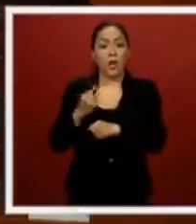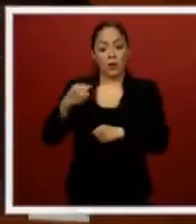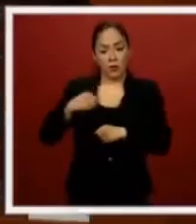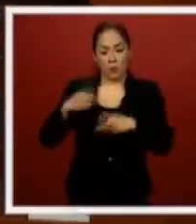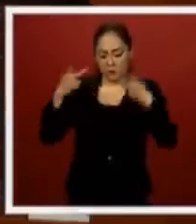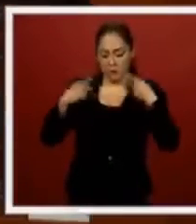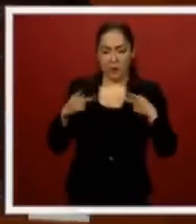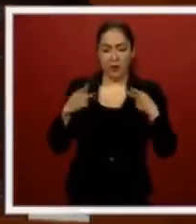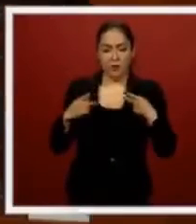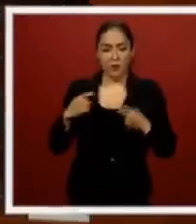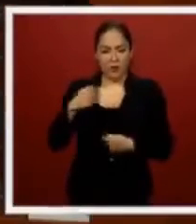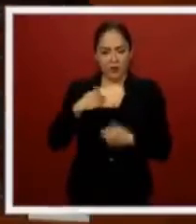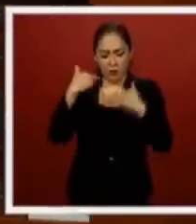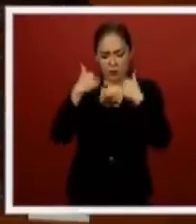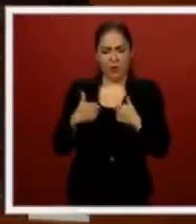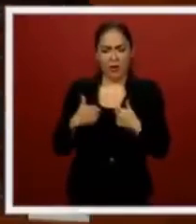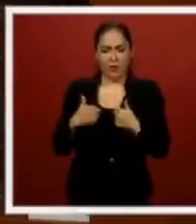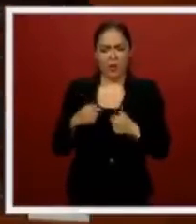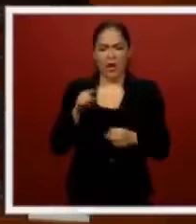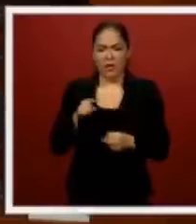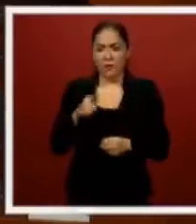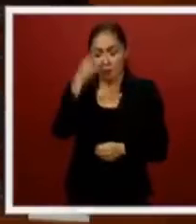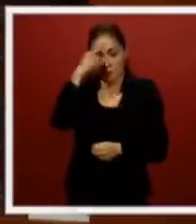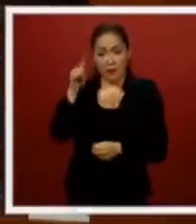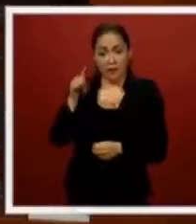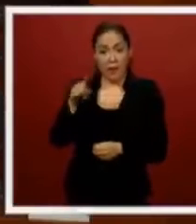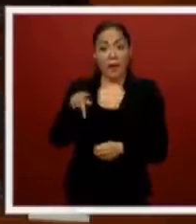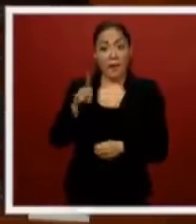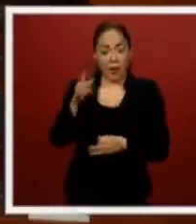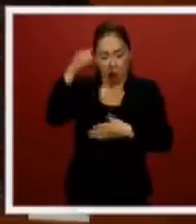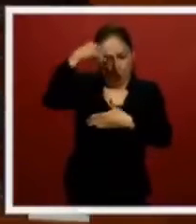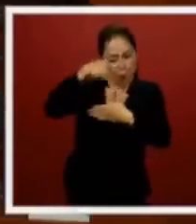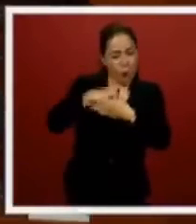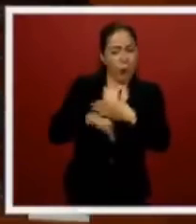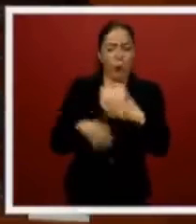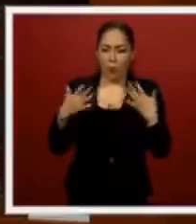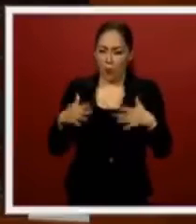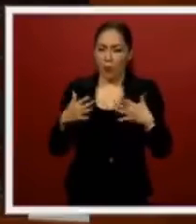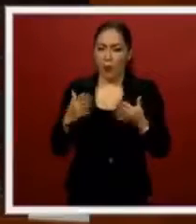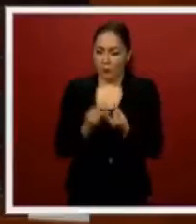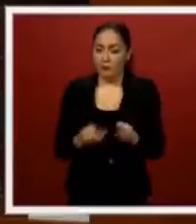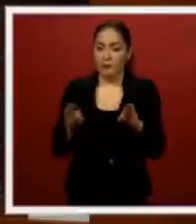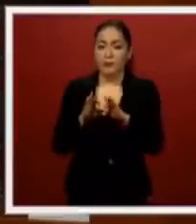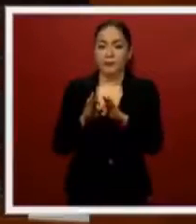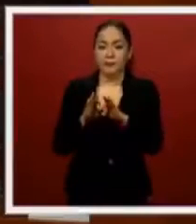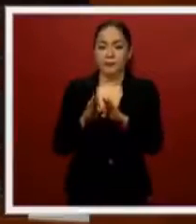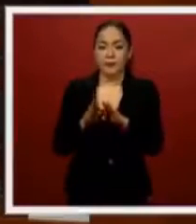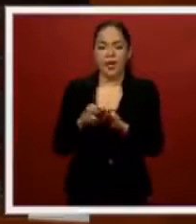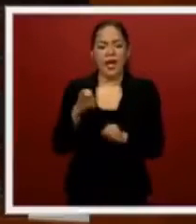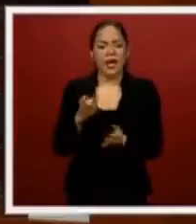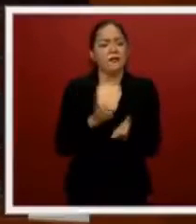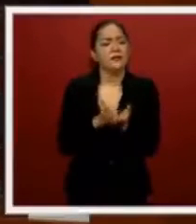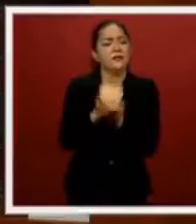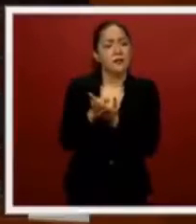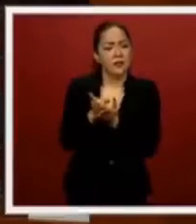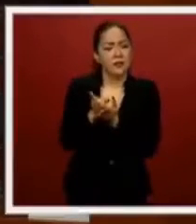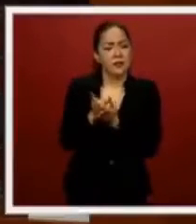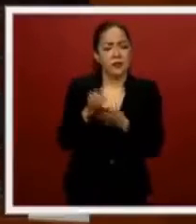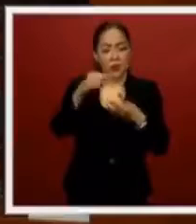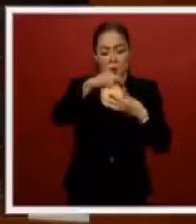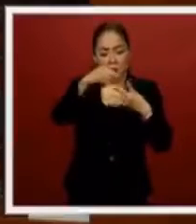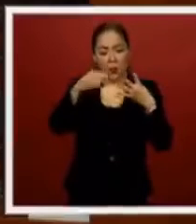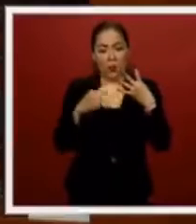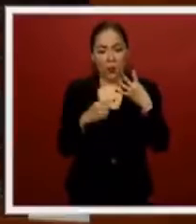humana. Algo tan sencillo pero muy profundo. Segunda, este derecho, como ya sabemos, está basado en